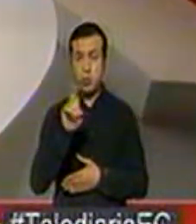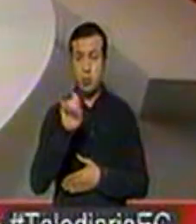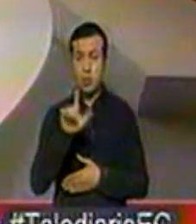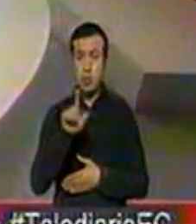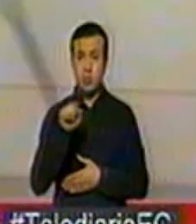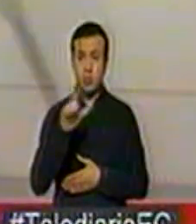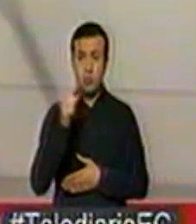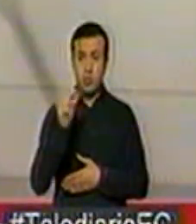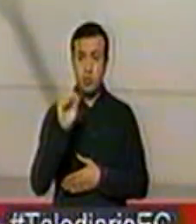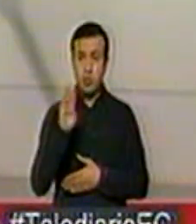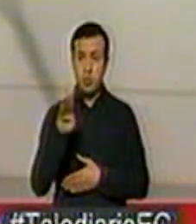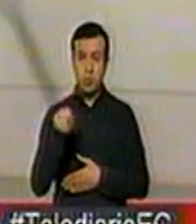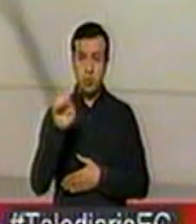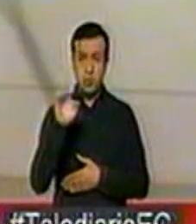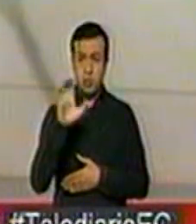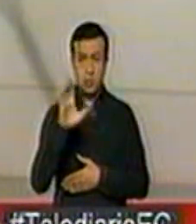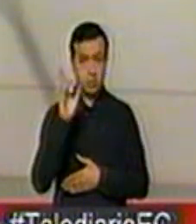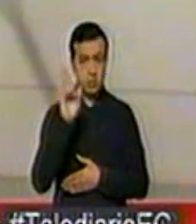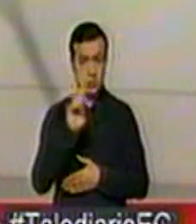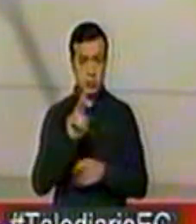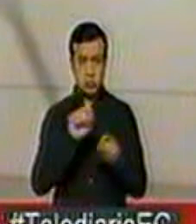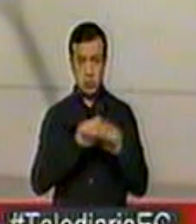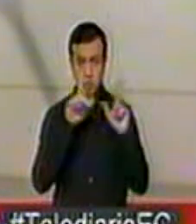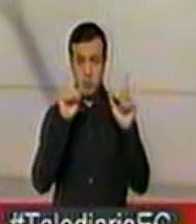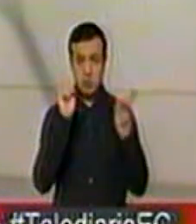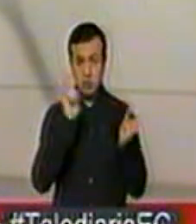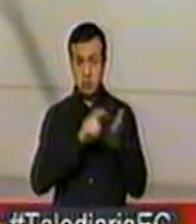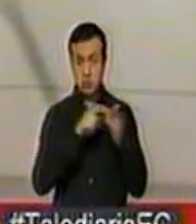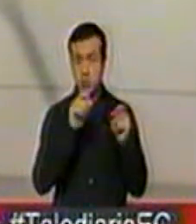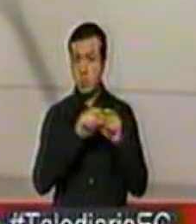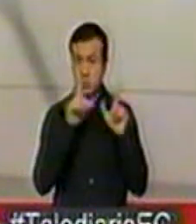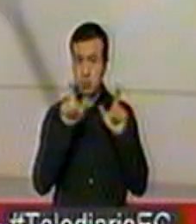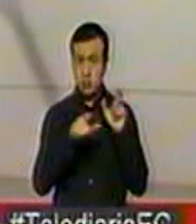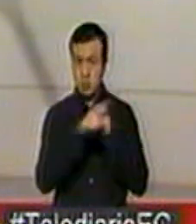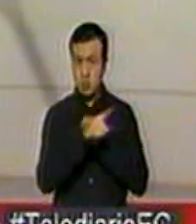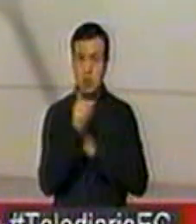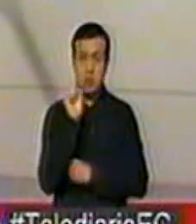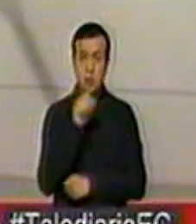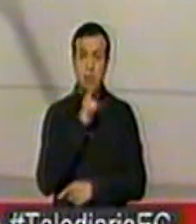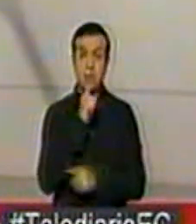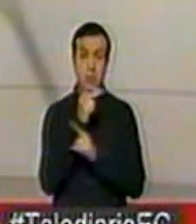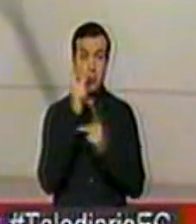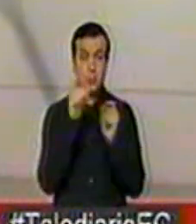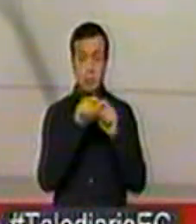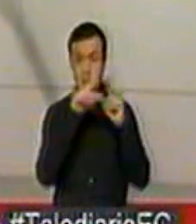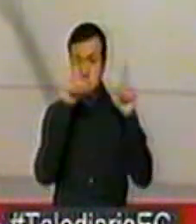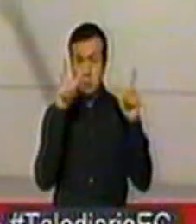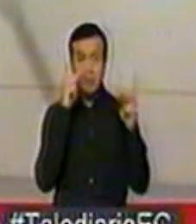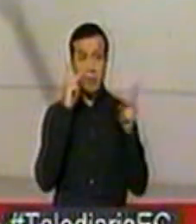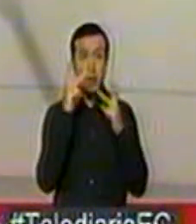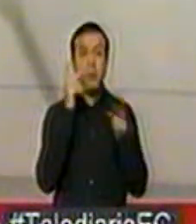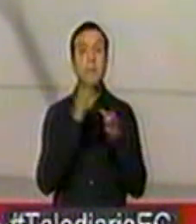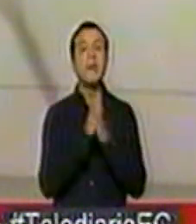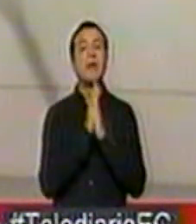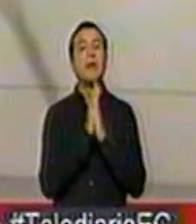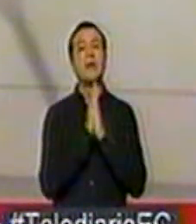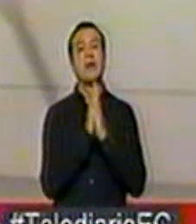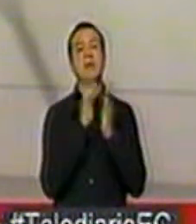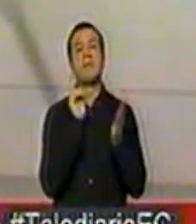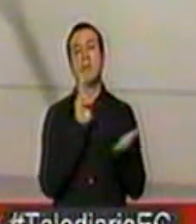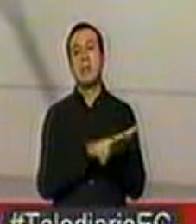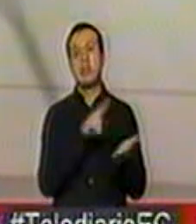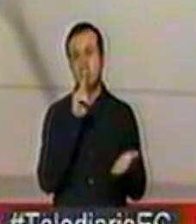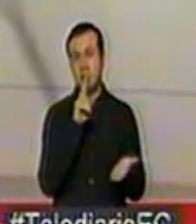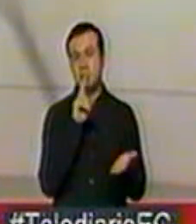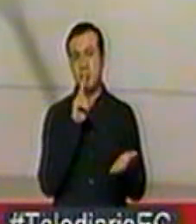www.consuladovirtual.gob.es. Ese es el link que los ciudadanos deben acceder para presentar la solicitud y